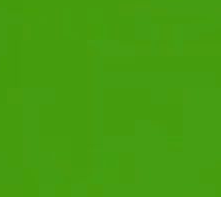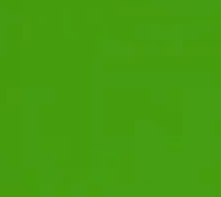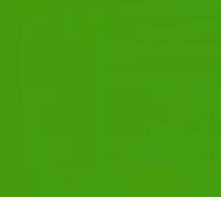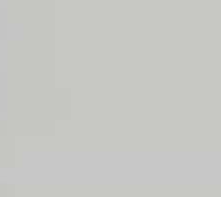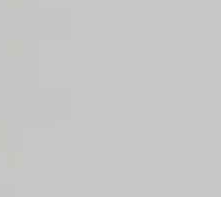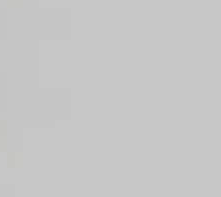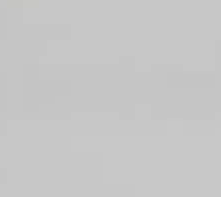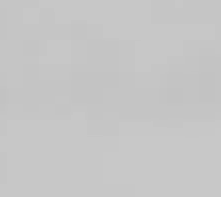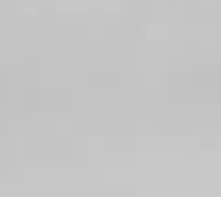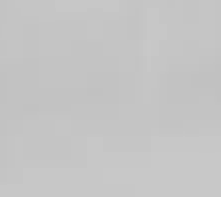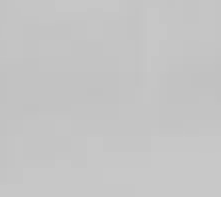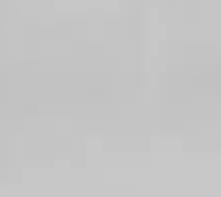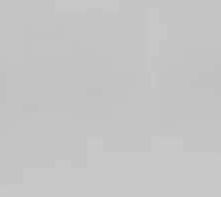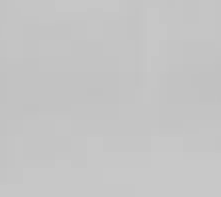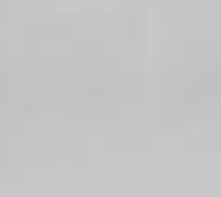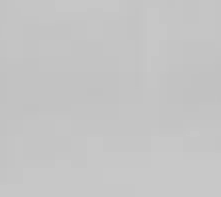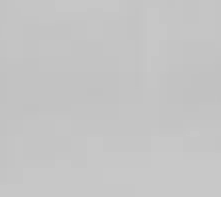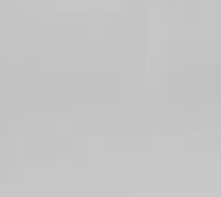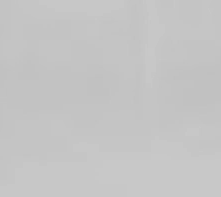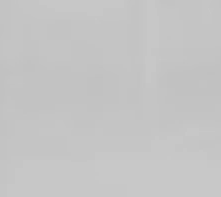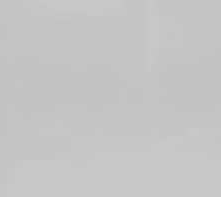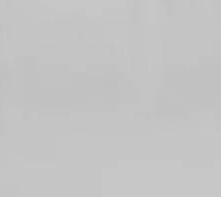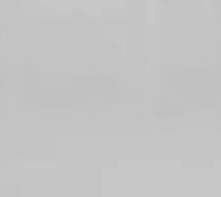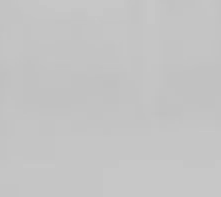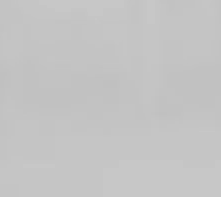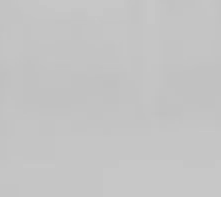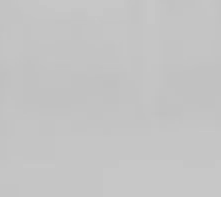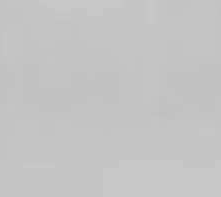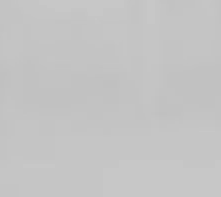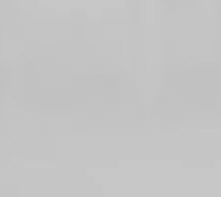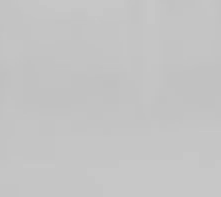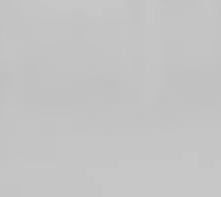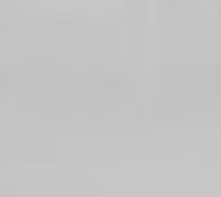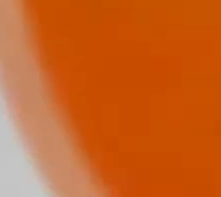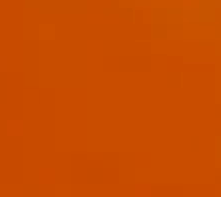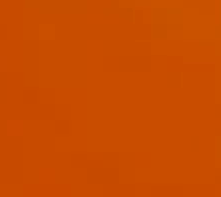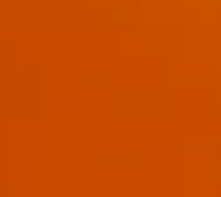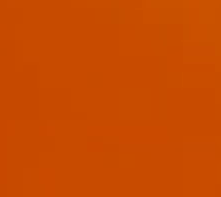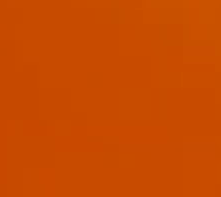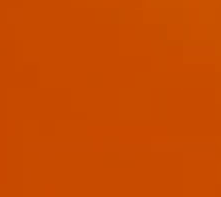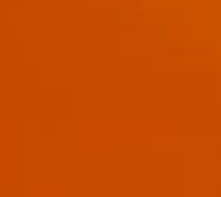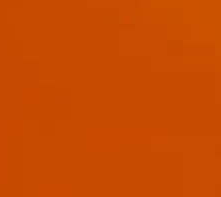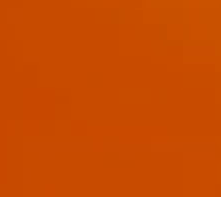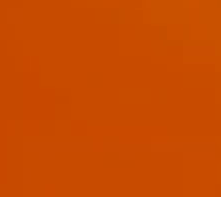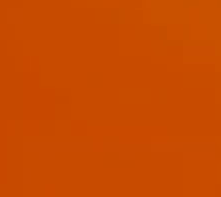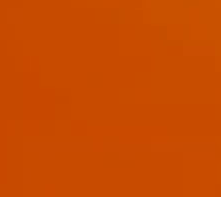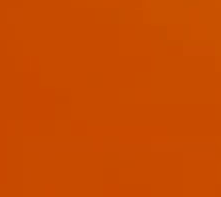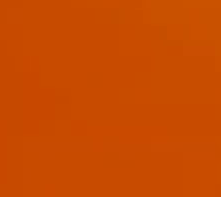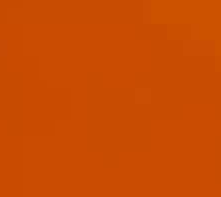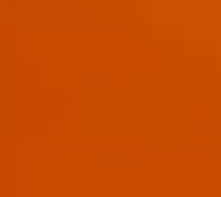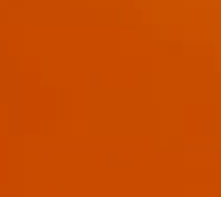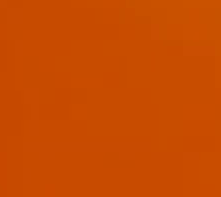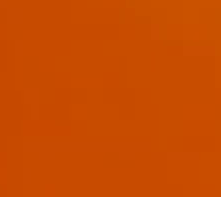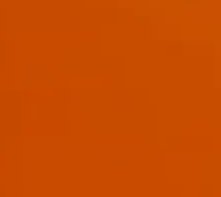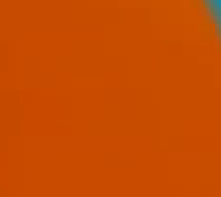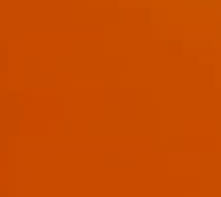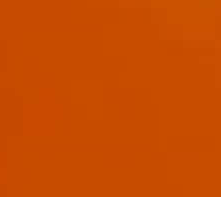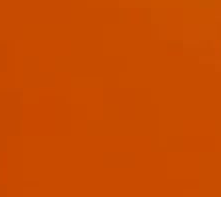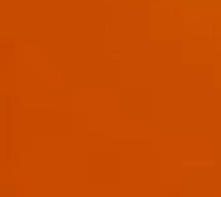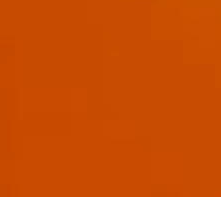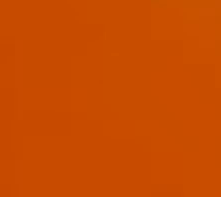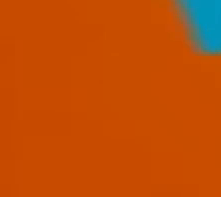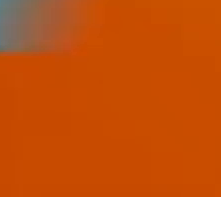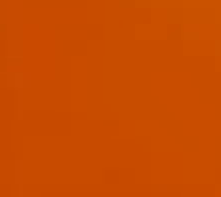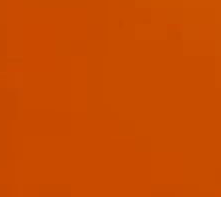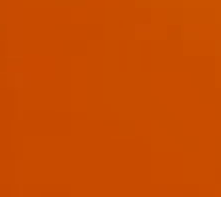018000-911-009. Siente el poder del 4G ETV con el doble de datos. Compra una línea postpago y te damos 50%